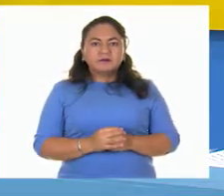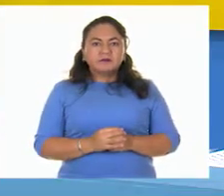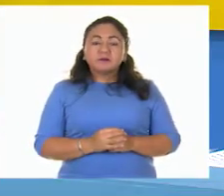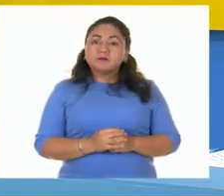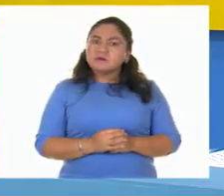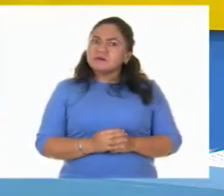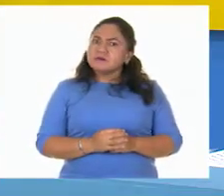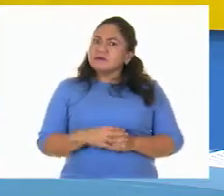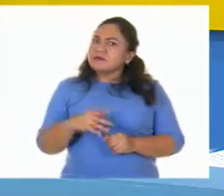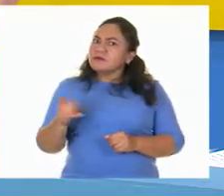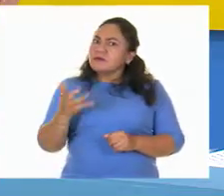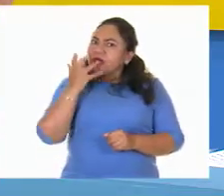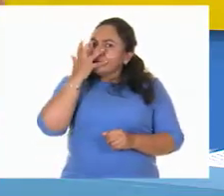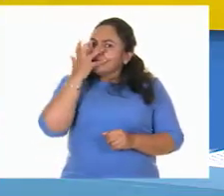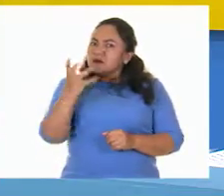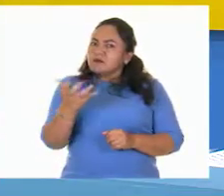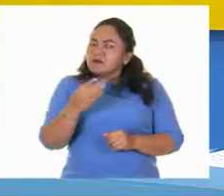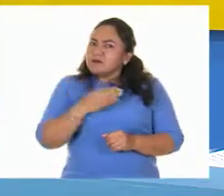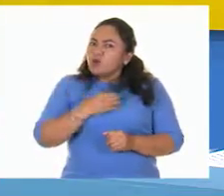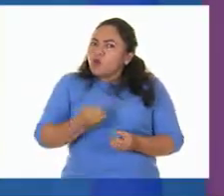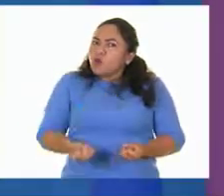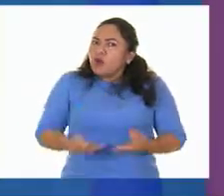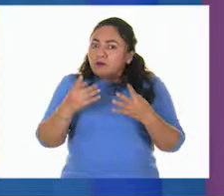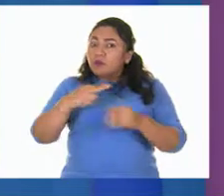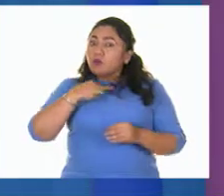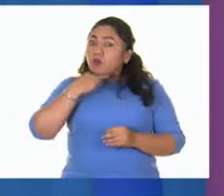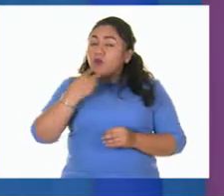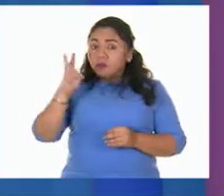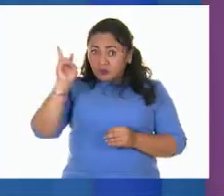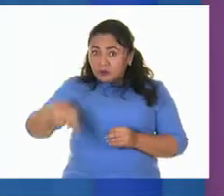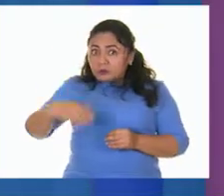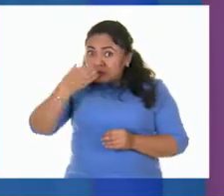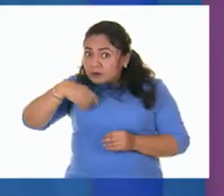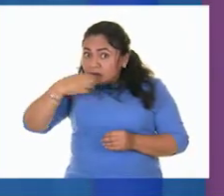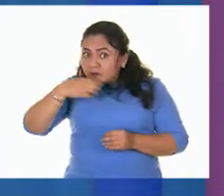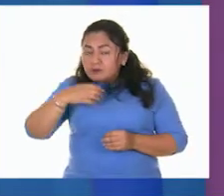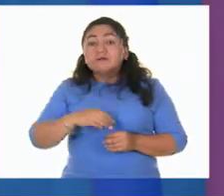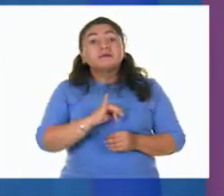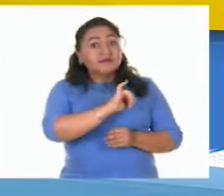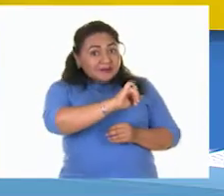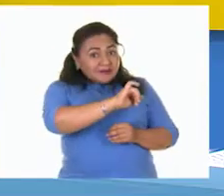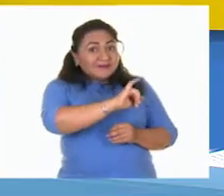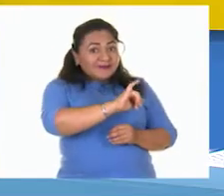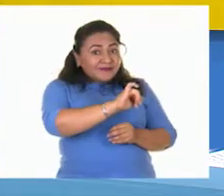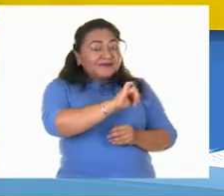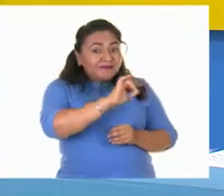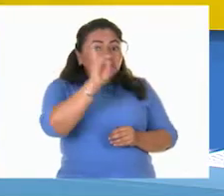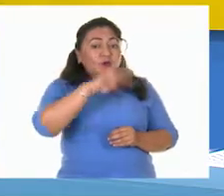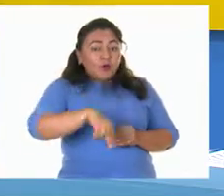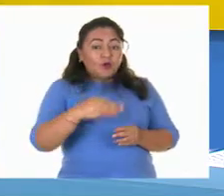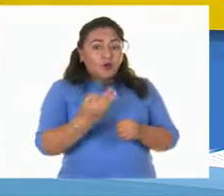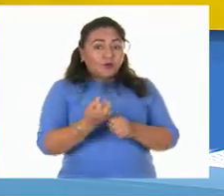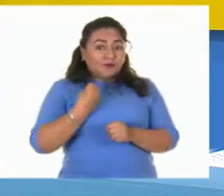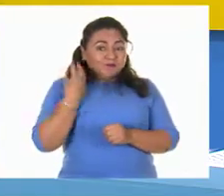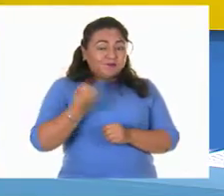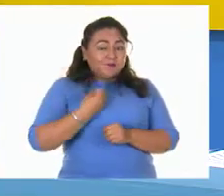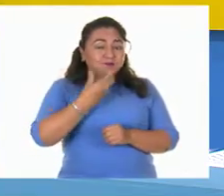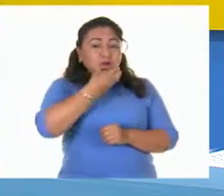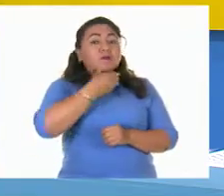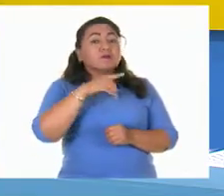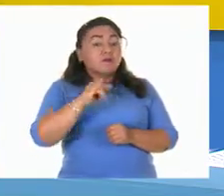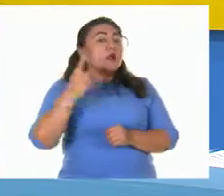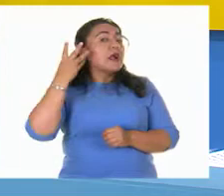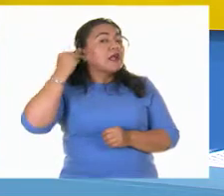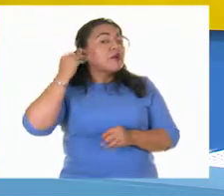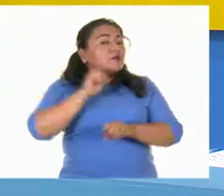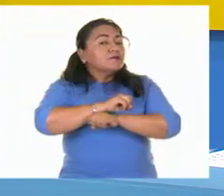Pero ¿cuánta seriedad? ¿Esa era la voz de Lázaro Cárdenas? Sí. Este discurso presidencial se transmitió por